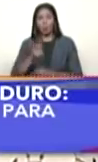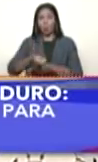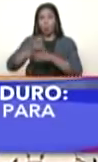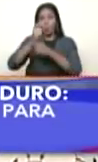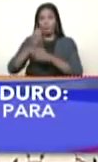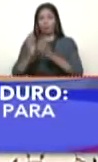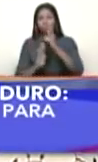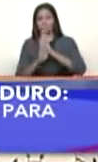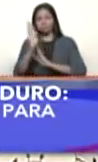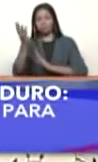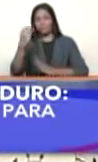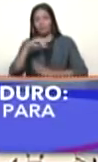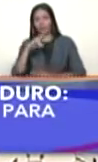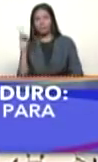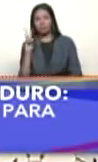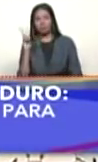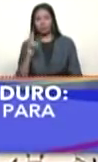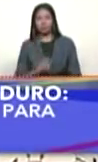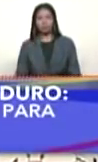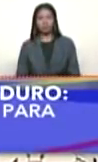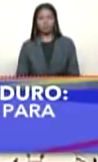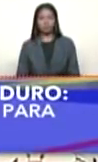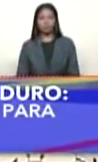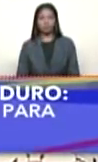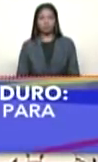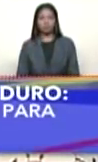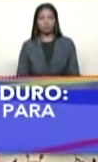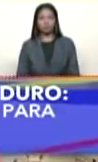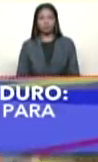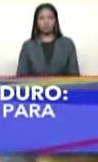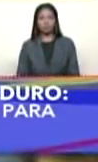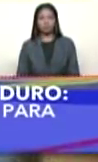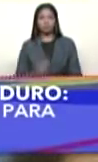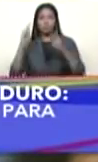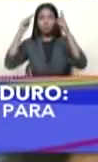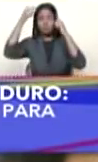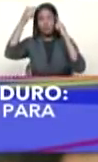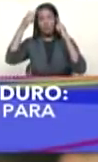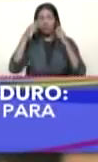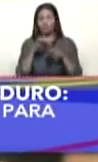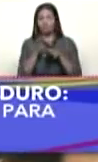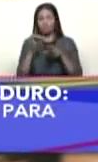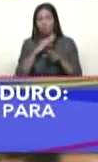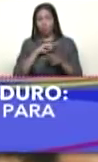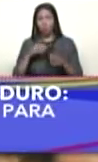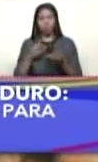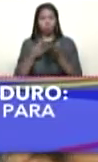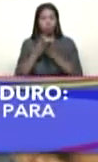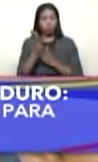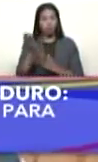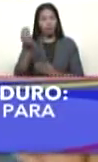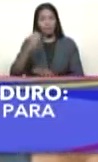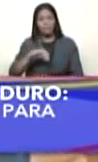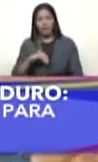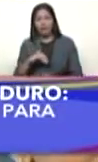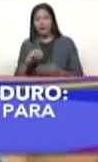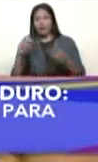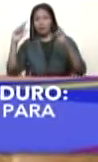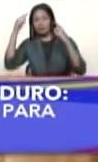en Venezuela. Comandante Chávez nos dejó un legado tremendo en esto. Comandante